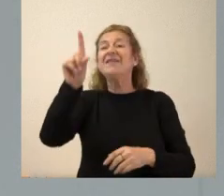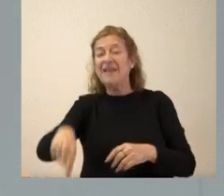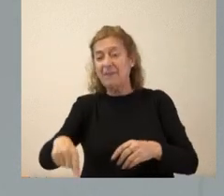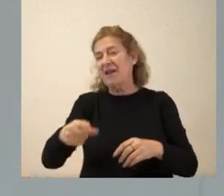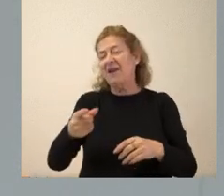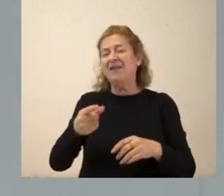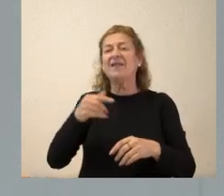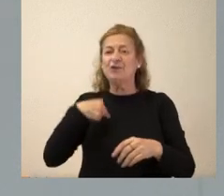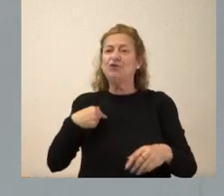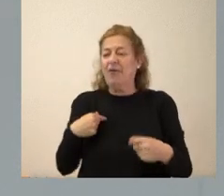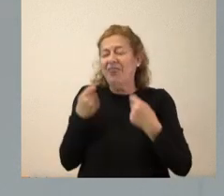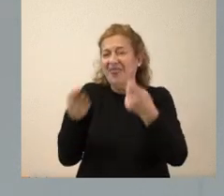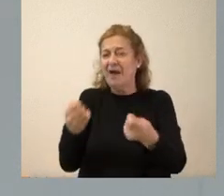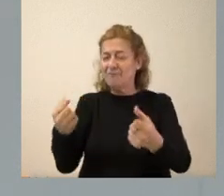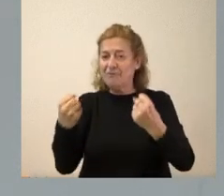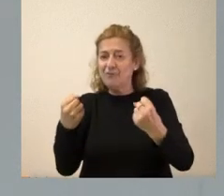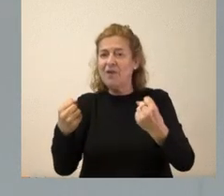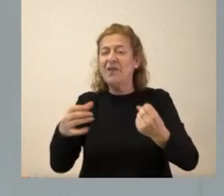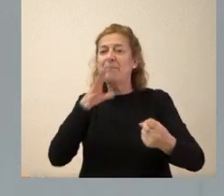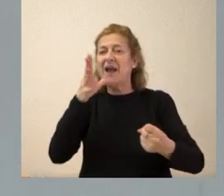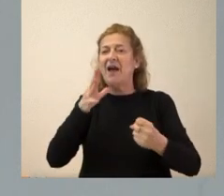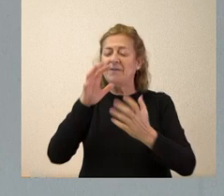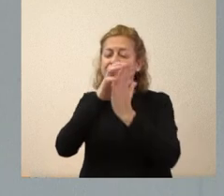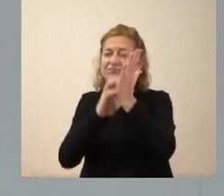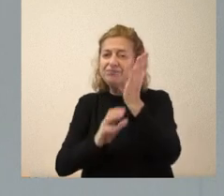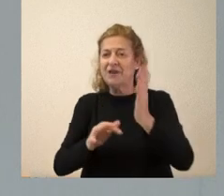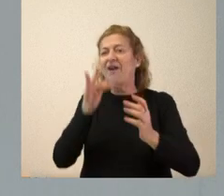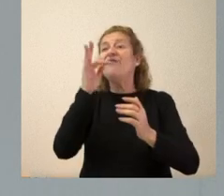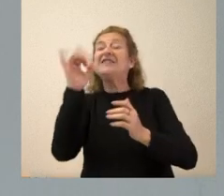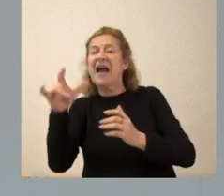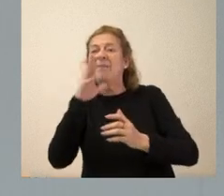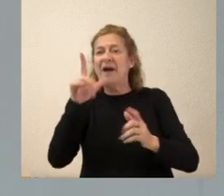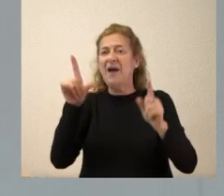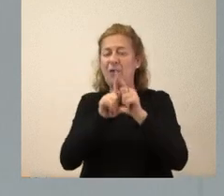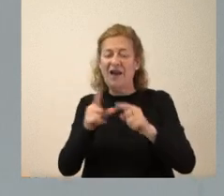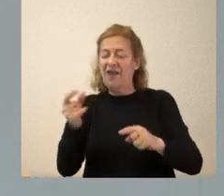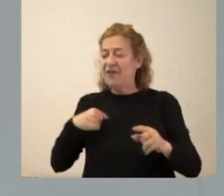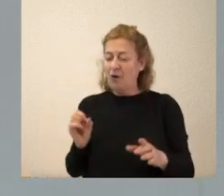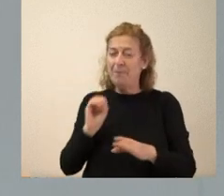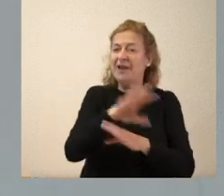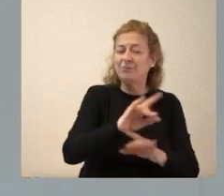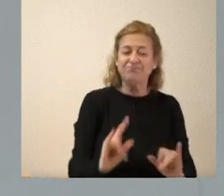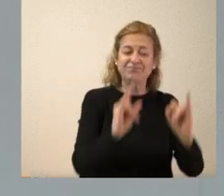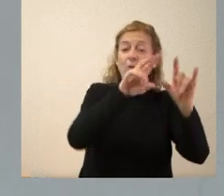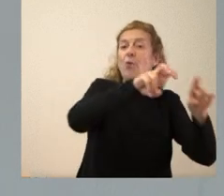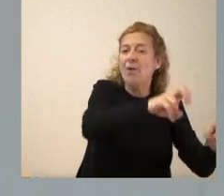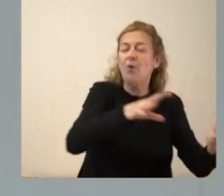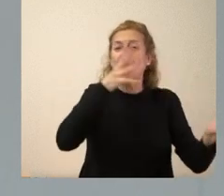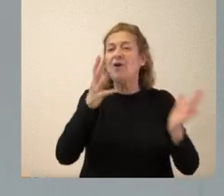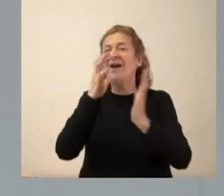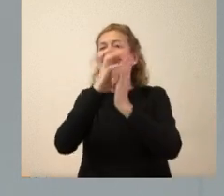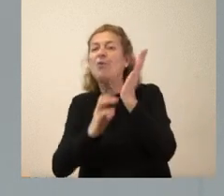la medida en que hemos fortalecido las reducciones Fiscales para las inversiones productivas en concreto por ejemplo por la reducción